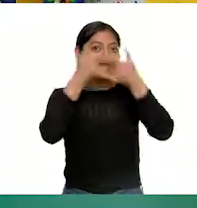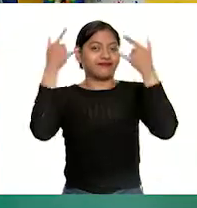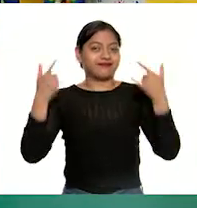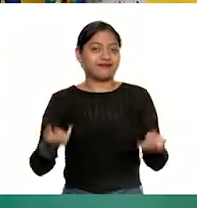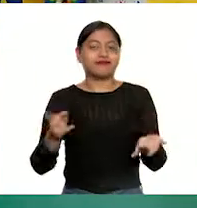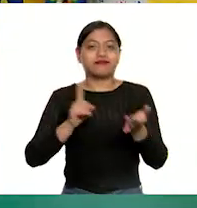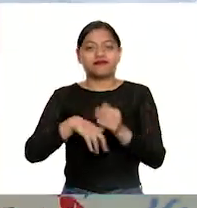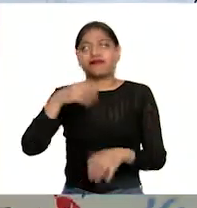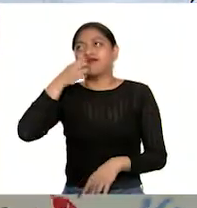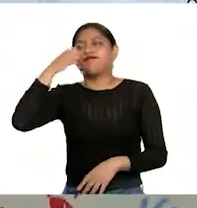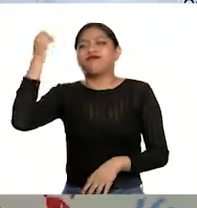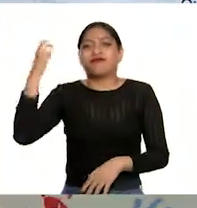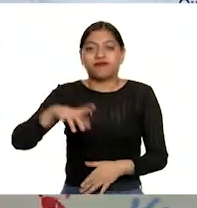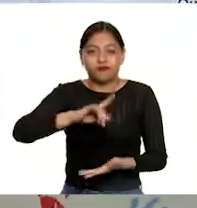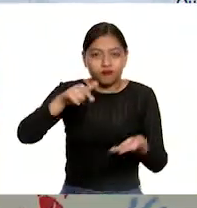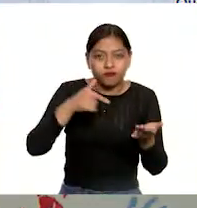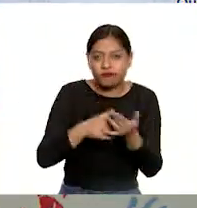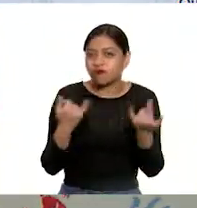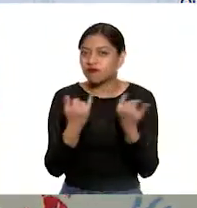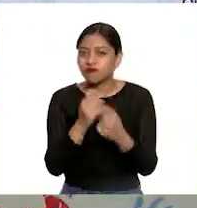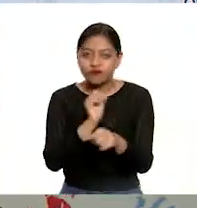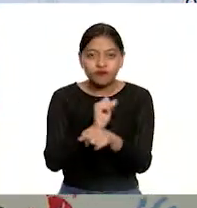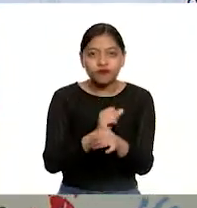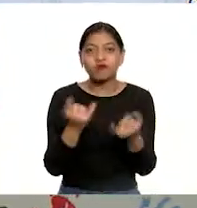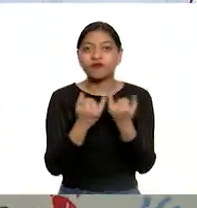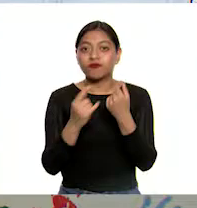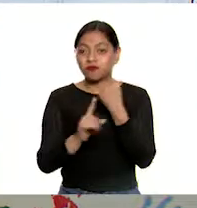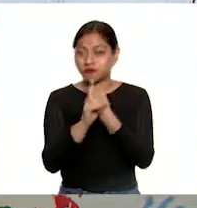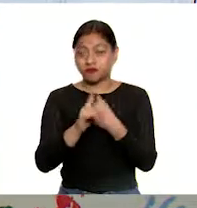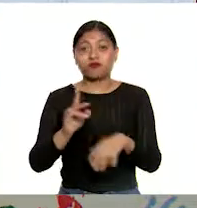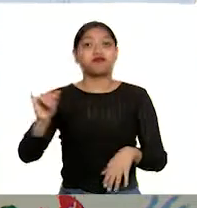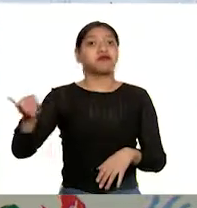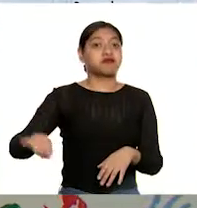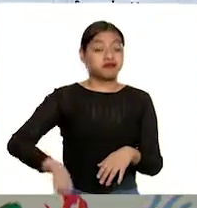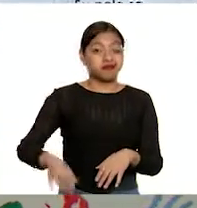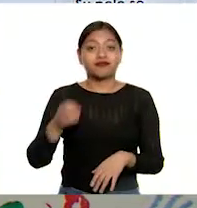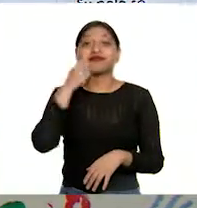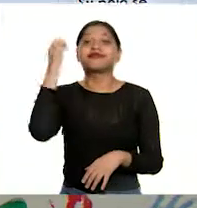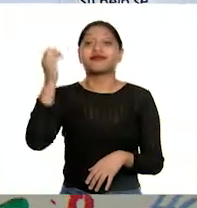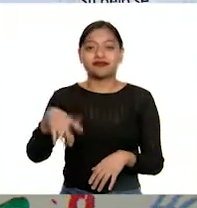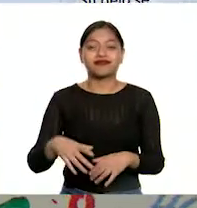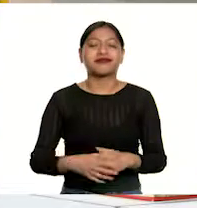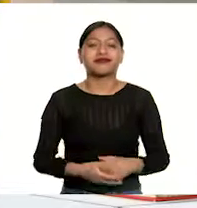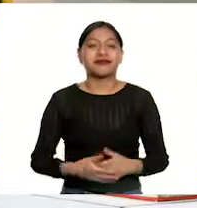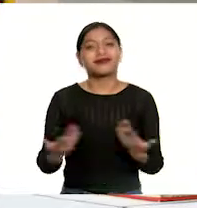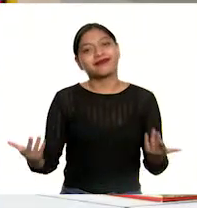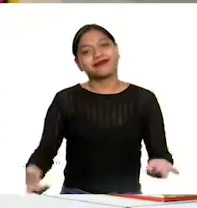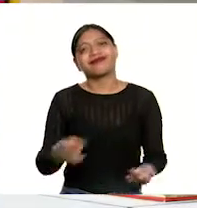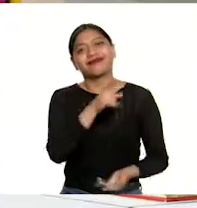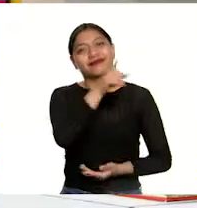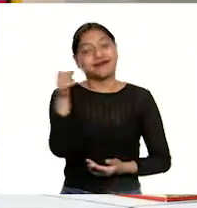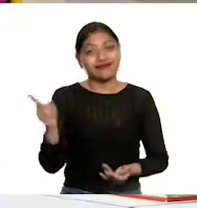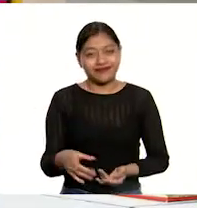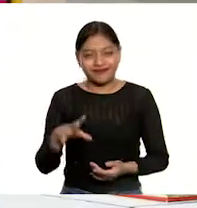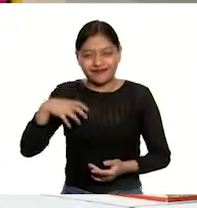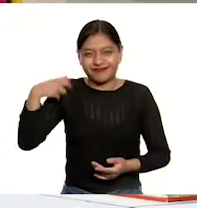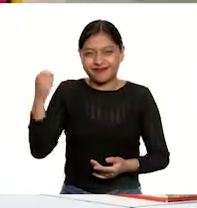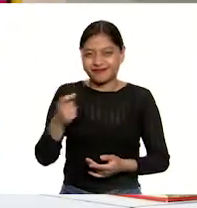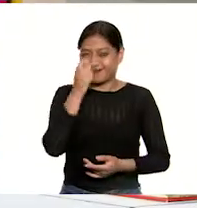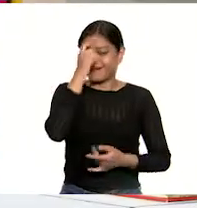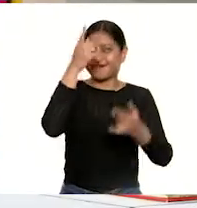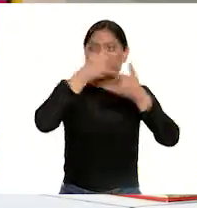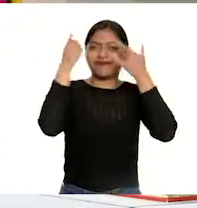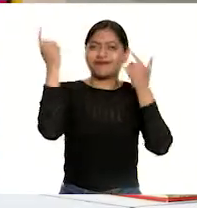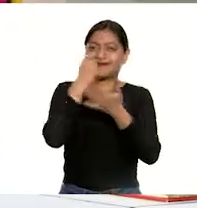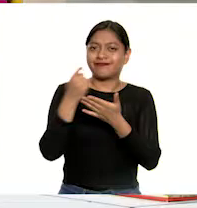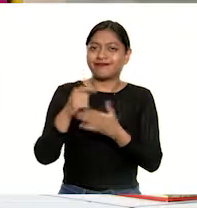los personajes y los lugares que están eligiendo y los problemas están muy, muy padres. Los quiero felicitar porque pusieron mucha